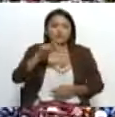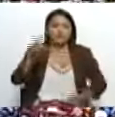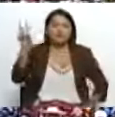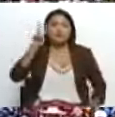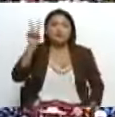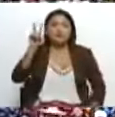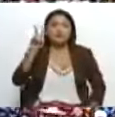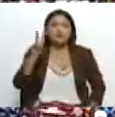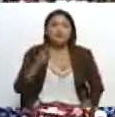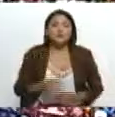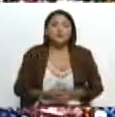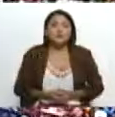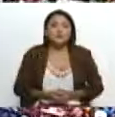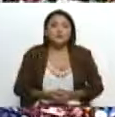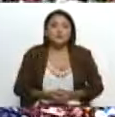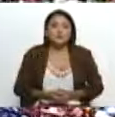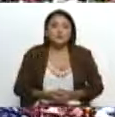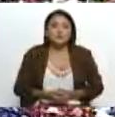nuestra patria!